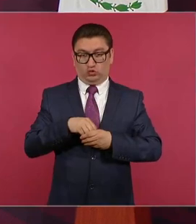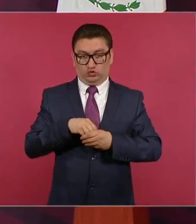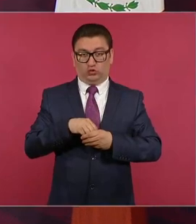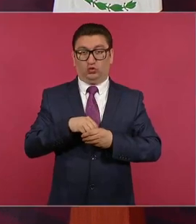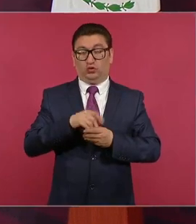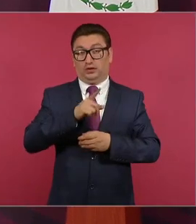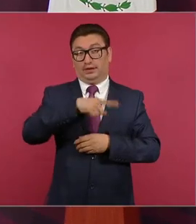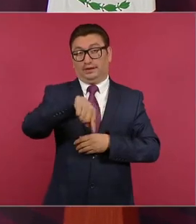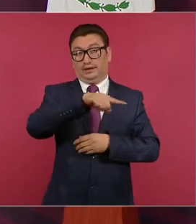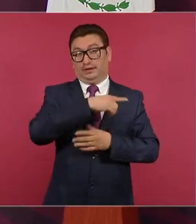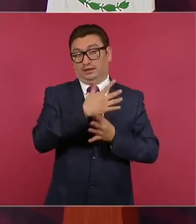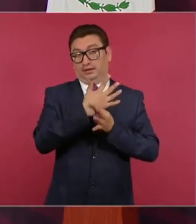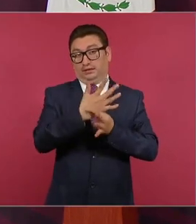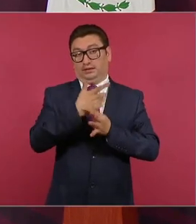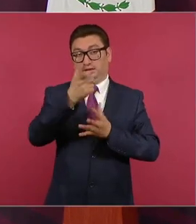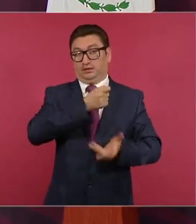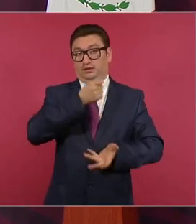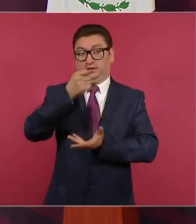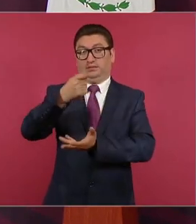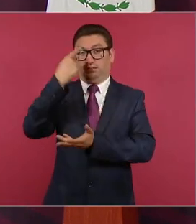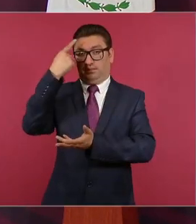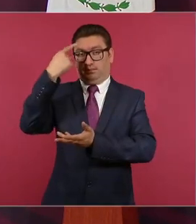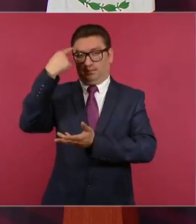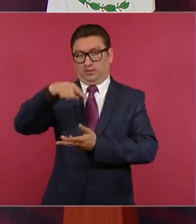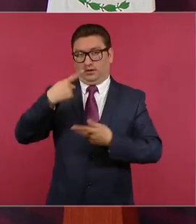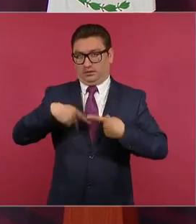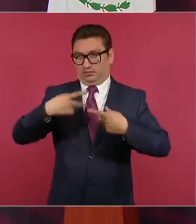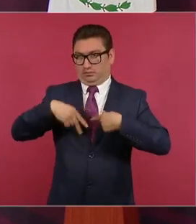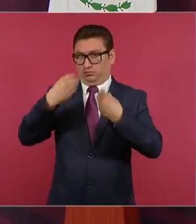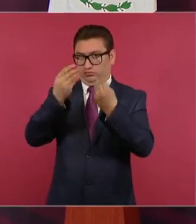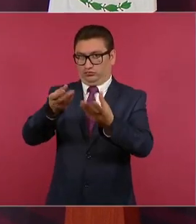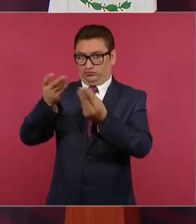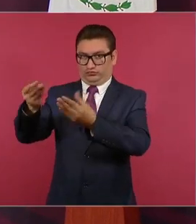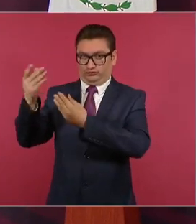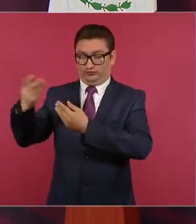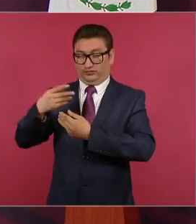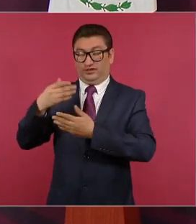que supuestamente iba a los damnificados se lo robaban.